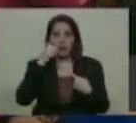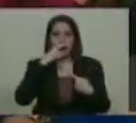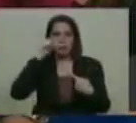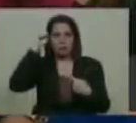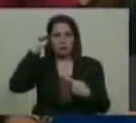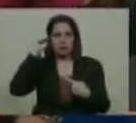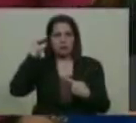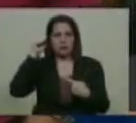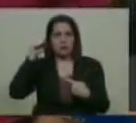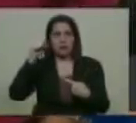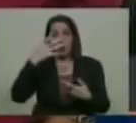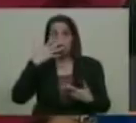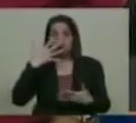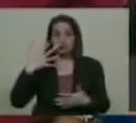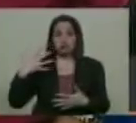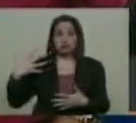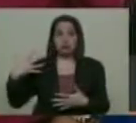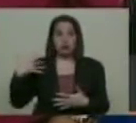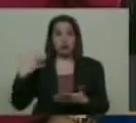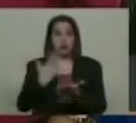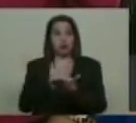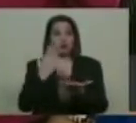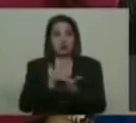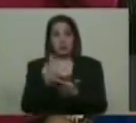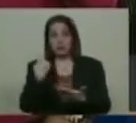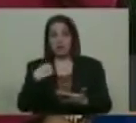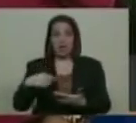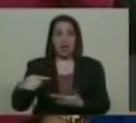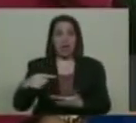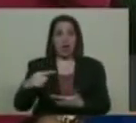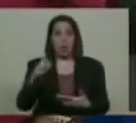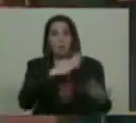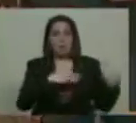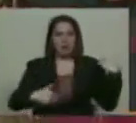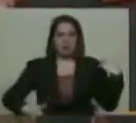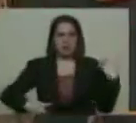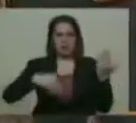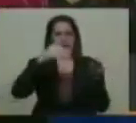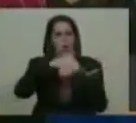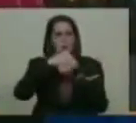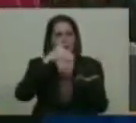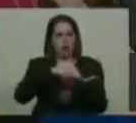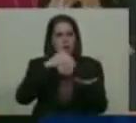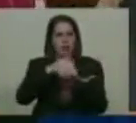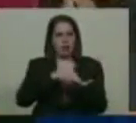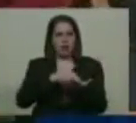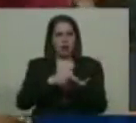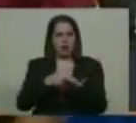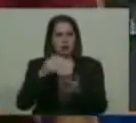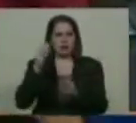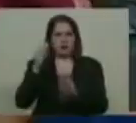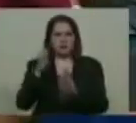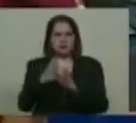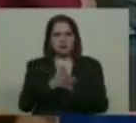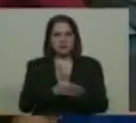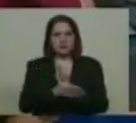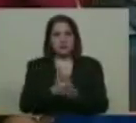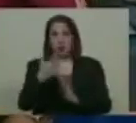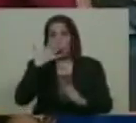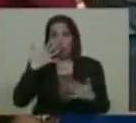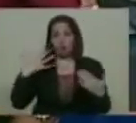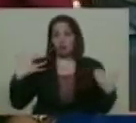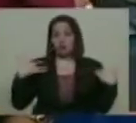mi mayor orgullo es tener un presidente obrero, mi mayor orgullo.